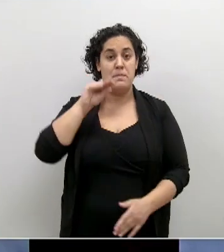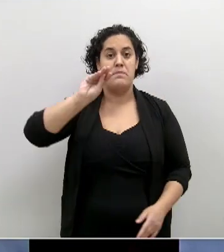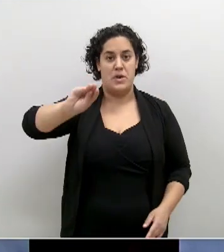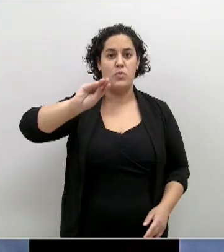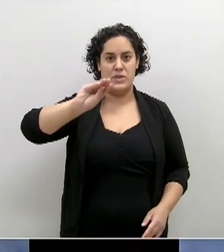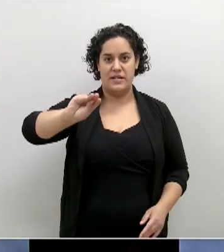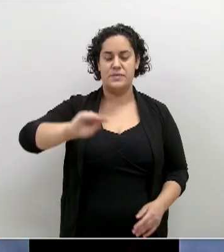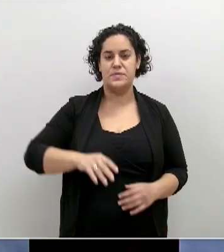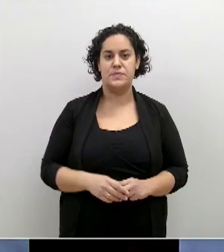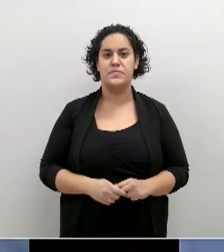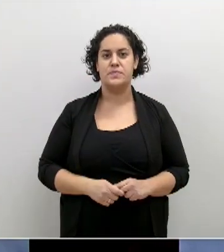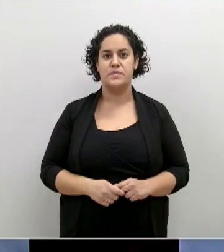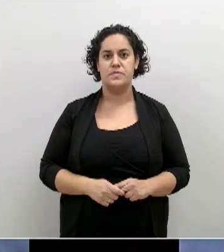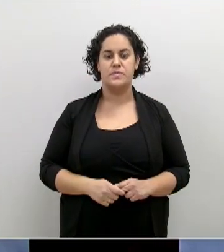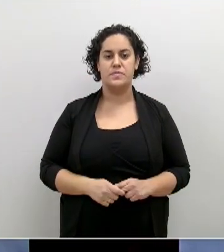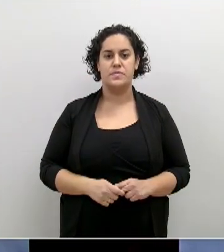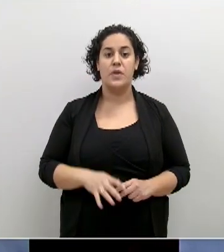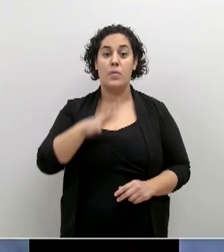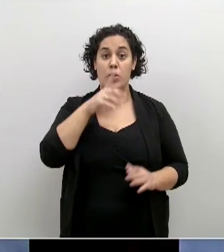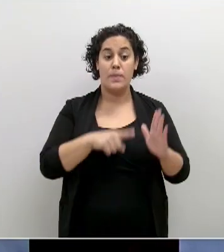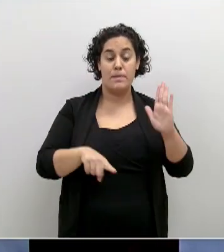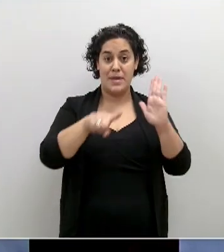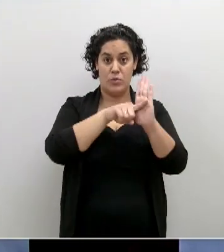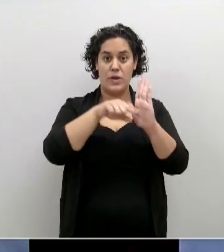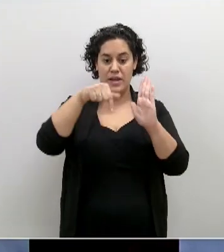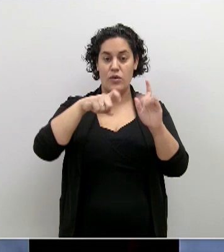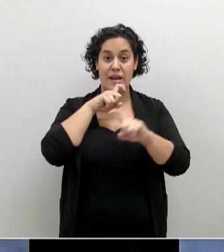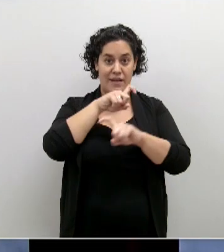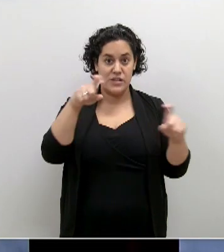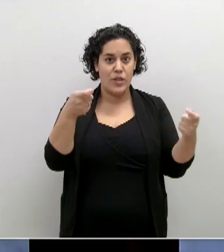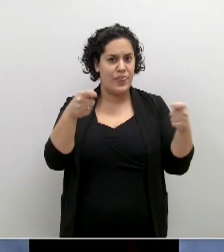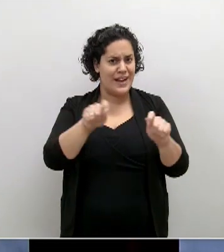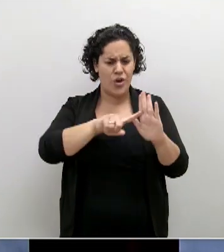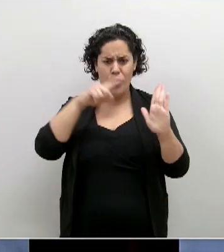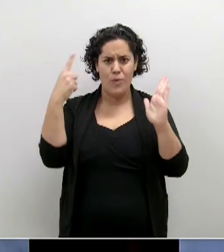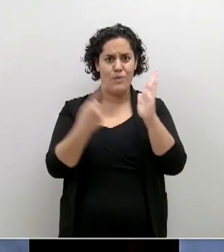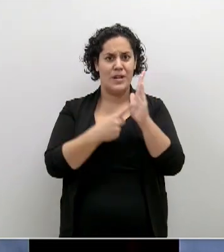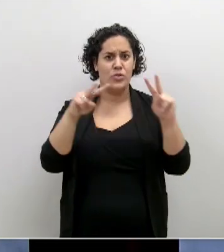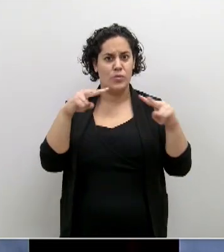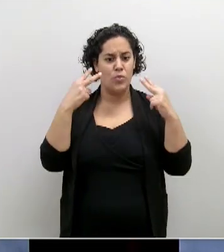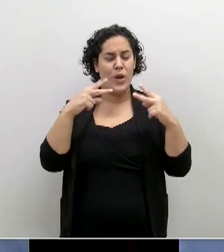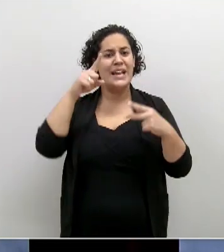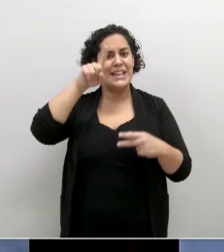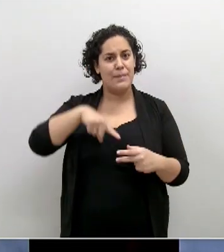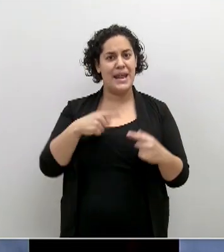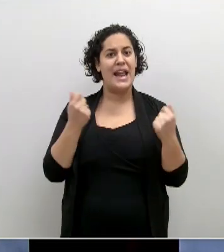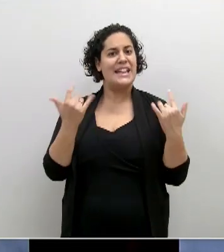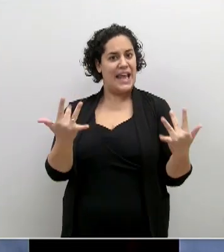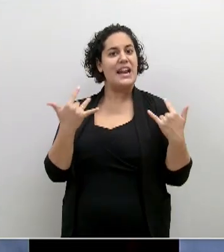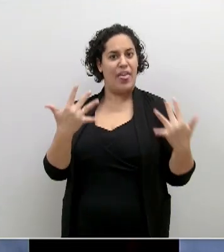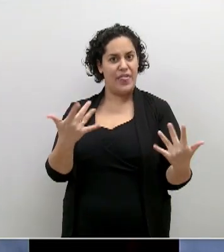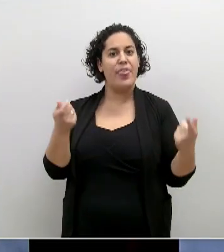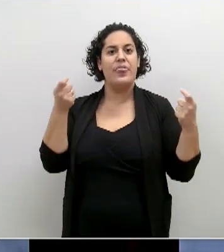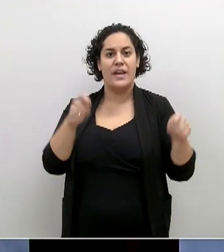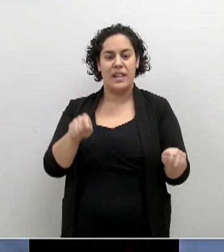por esa medida que han anunciado, ¿no?, de cierre total de la hostelería, incluidas las terrazas, ¿no? Y estaba preguntando si